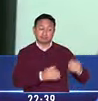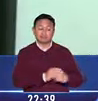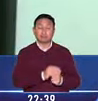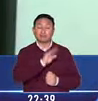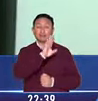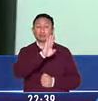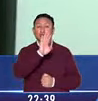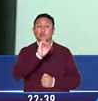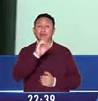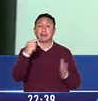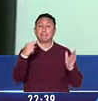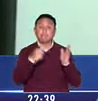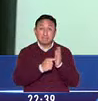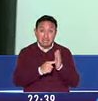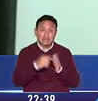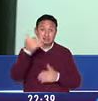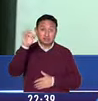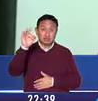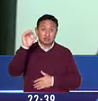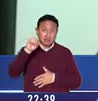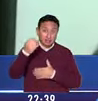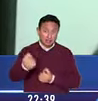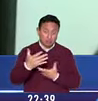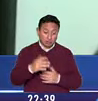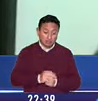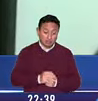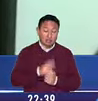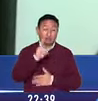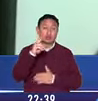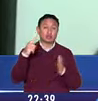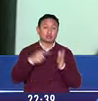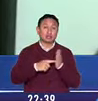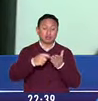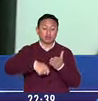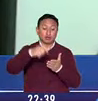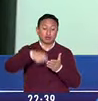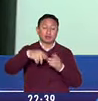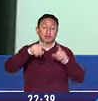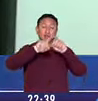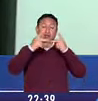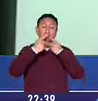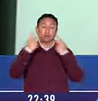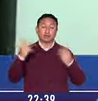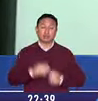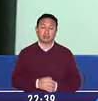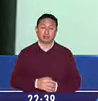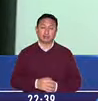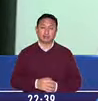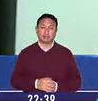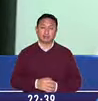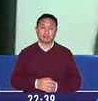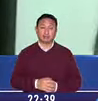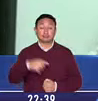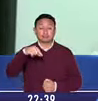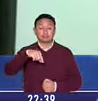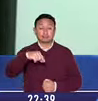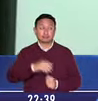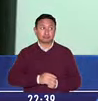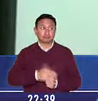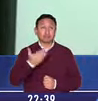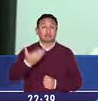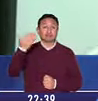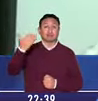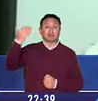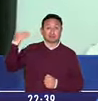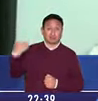40.000 hojas con información, más de 2.000 contratos de las empresas públicas y en virtud que hasta hace pocos